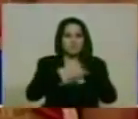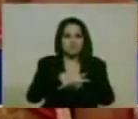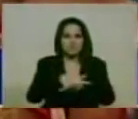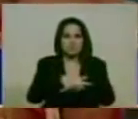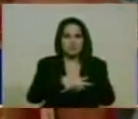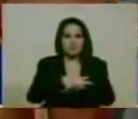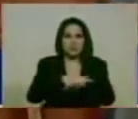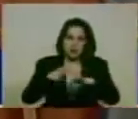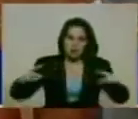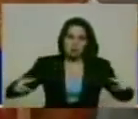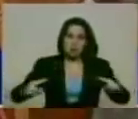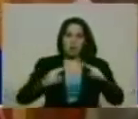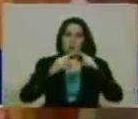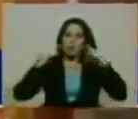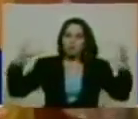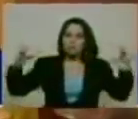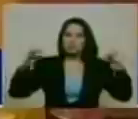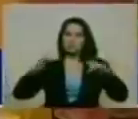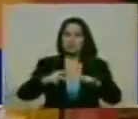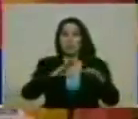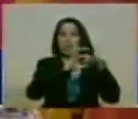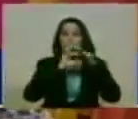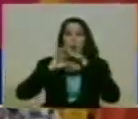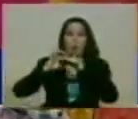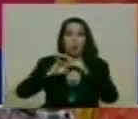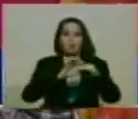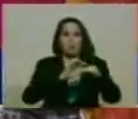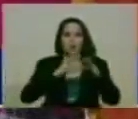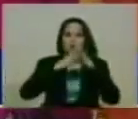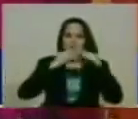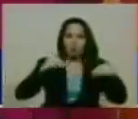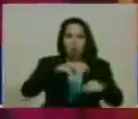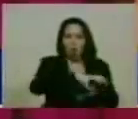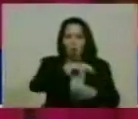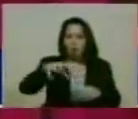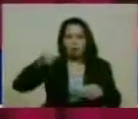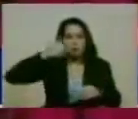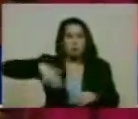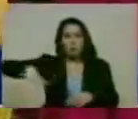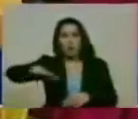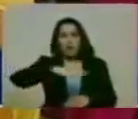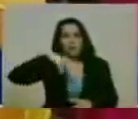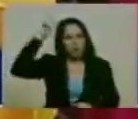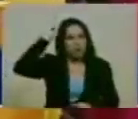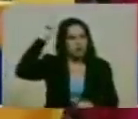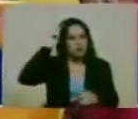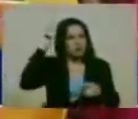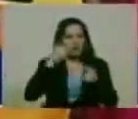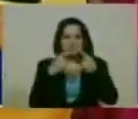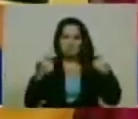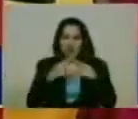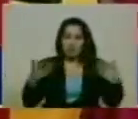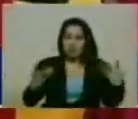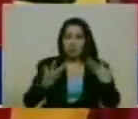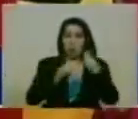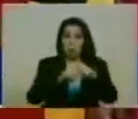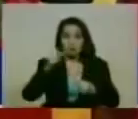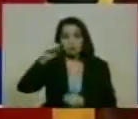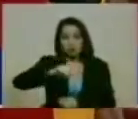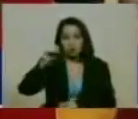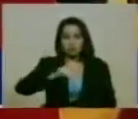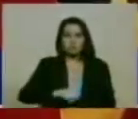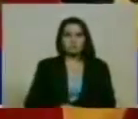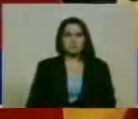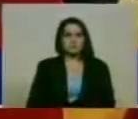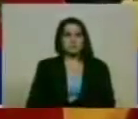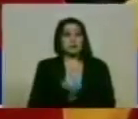un encuentro de unión de las fuerzas indígenas. ¿Ustedes me van a acompañar en eso? Bueno, es